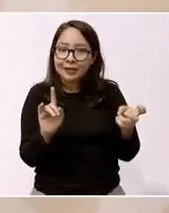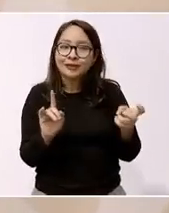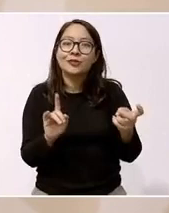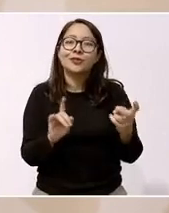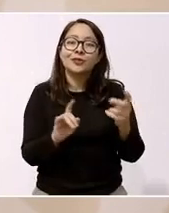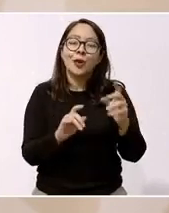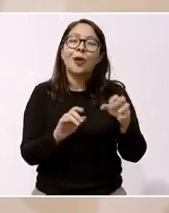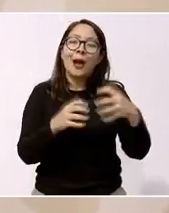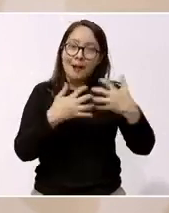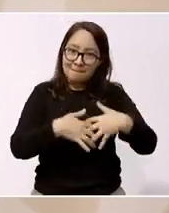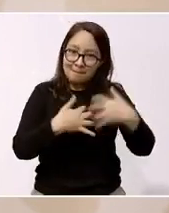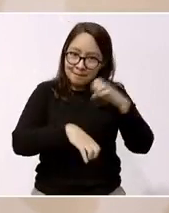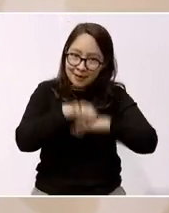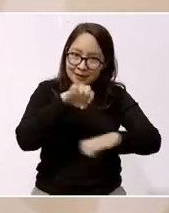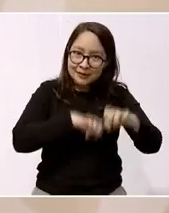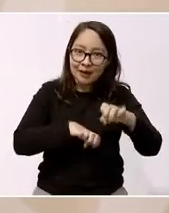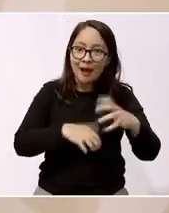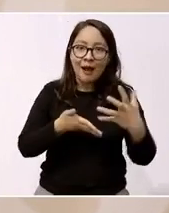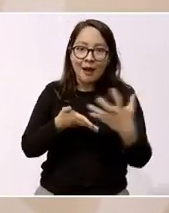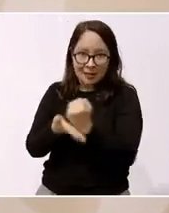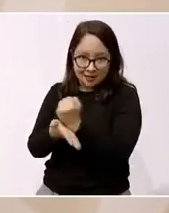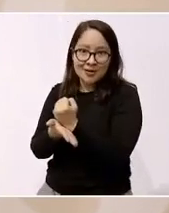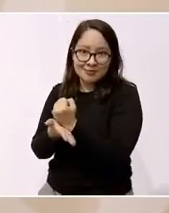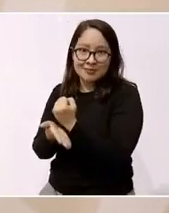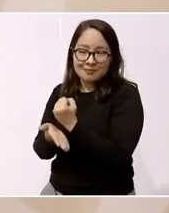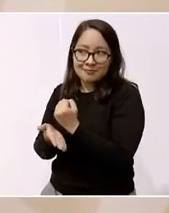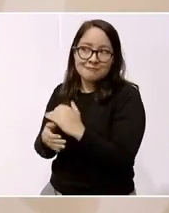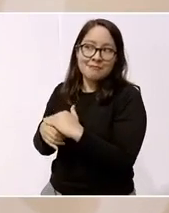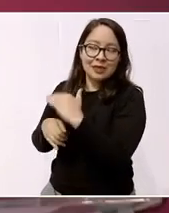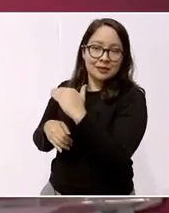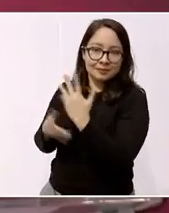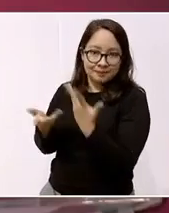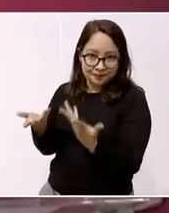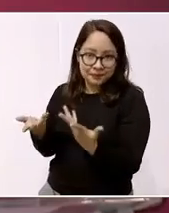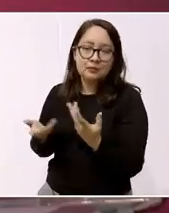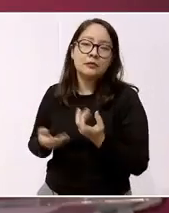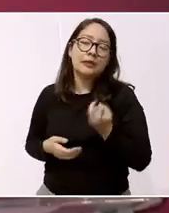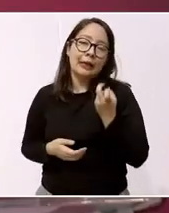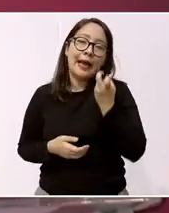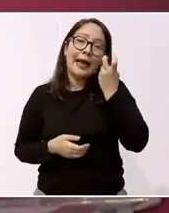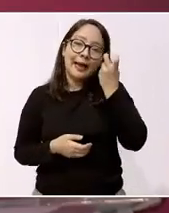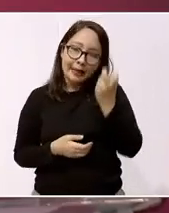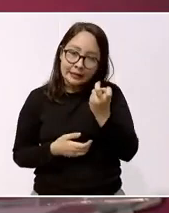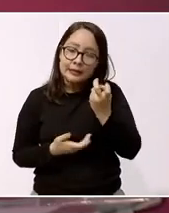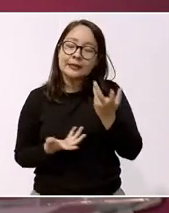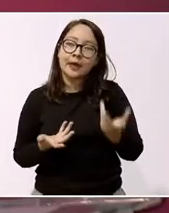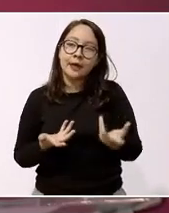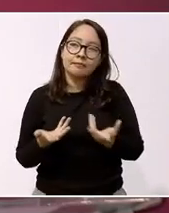tienen utilidad. Entonces, esa es